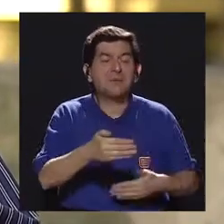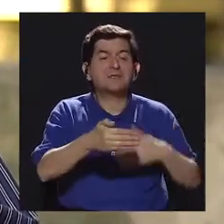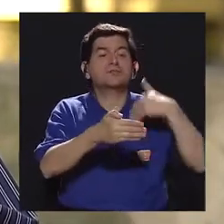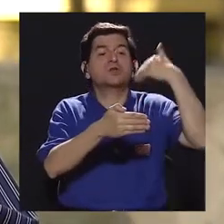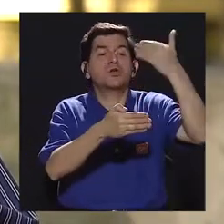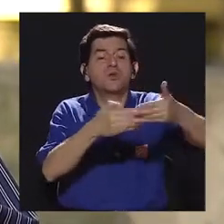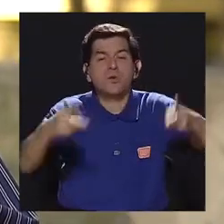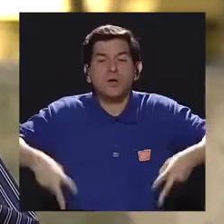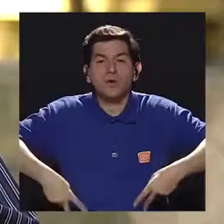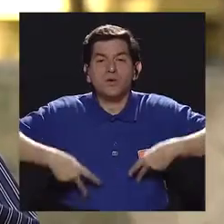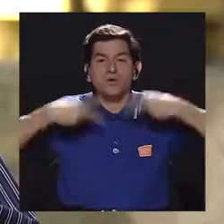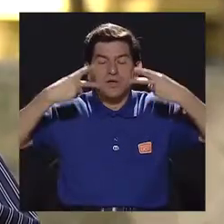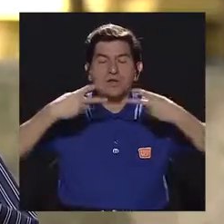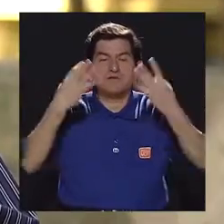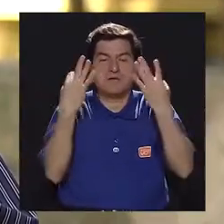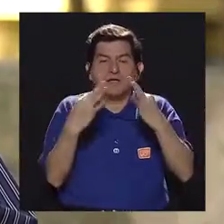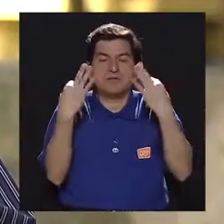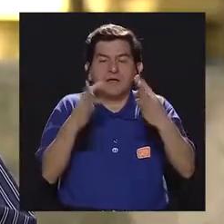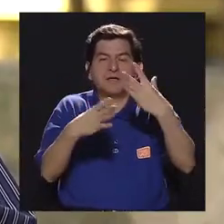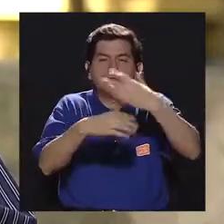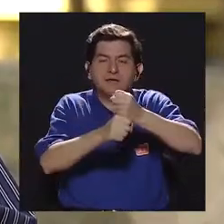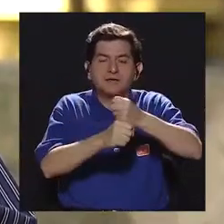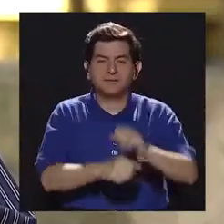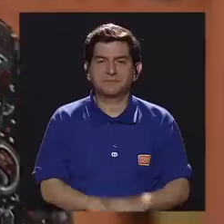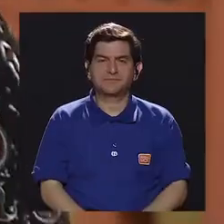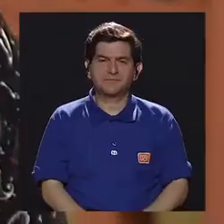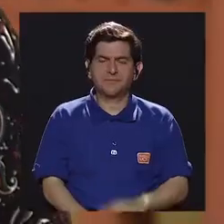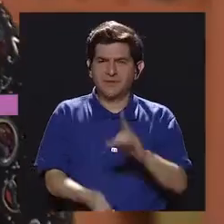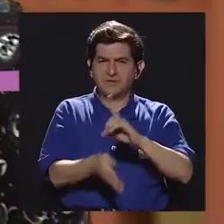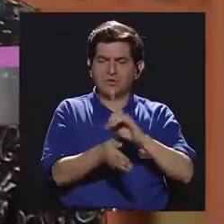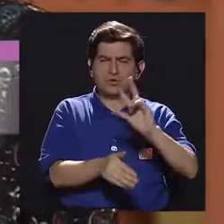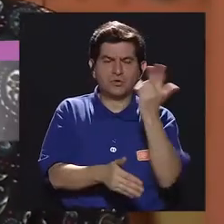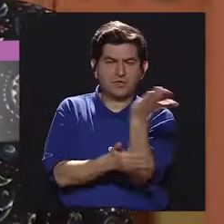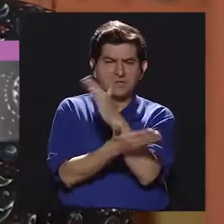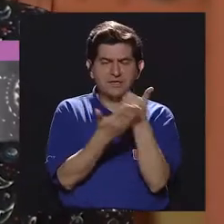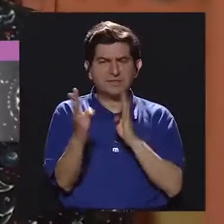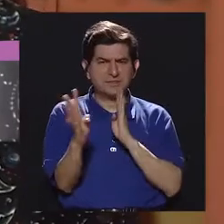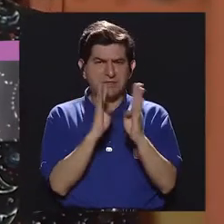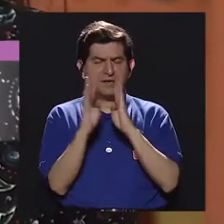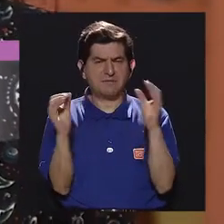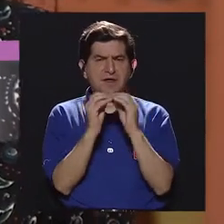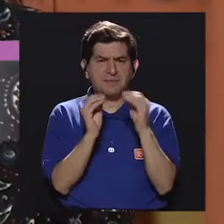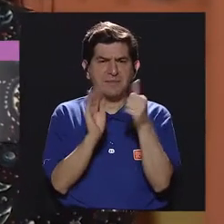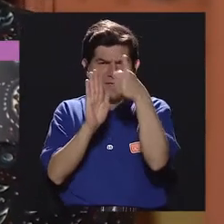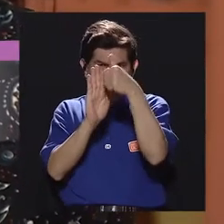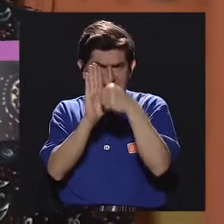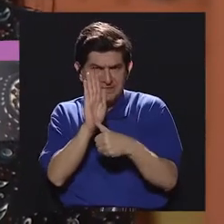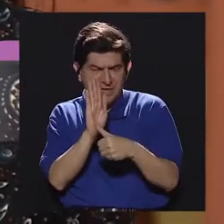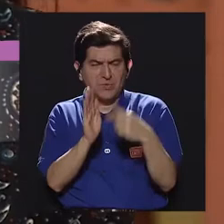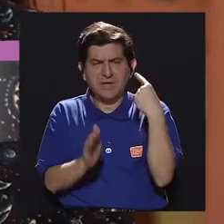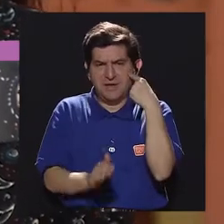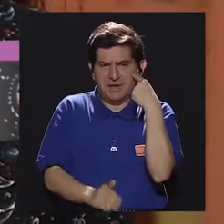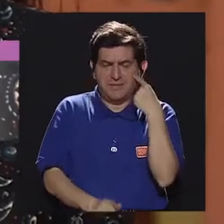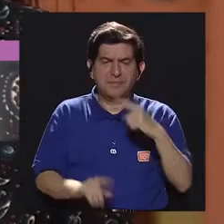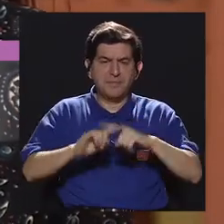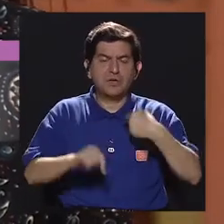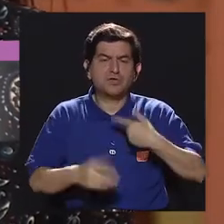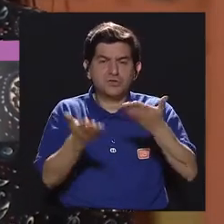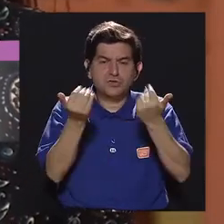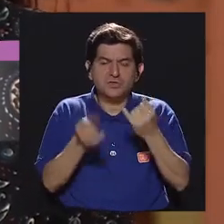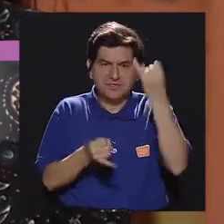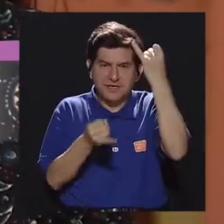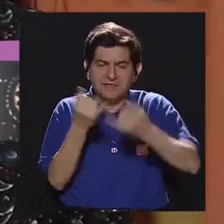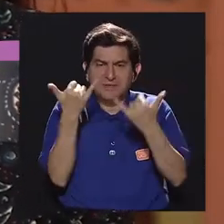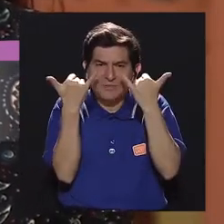más adelante en la vida se realice. Doctor, en el tercer bloque vamos a hablar más de la cirugía de cordal, pero yo